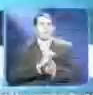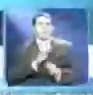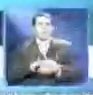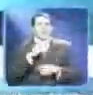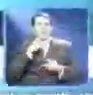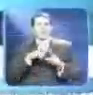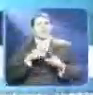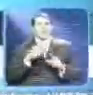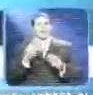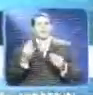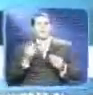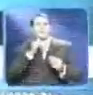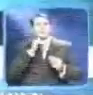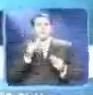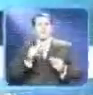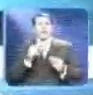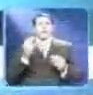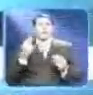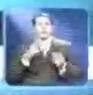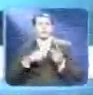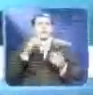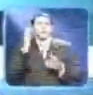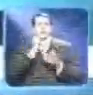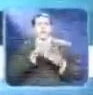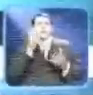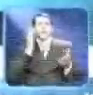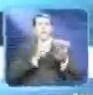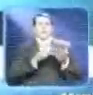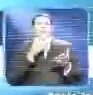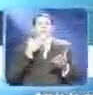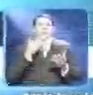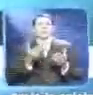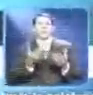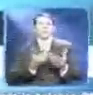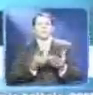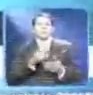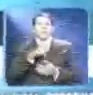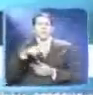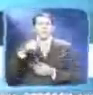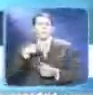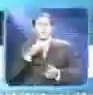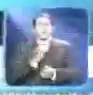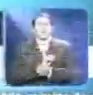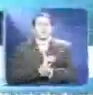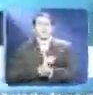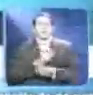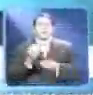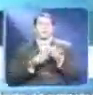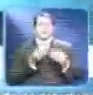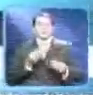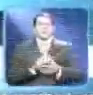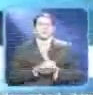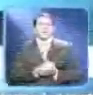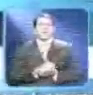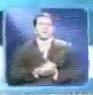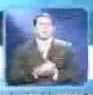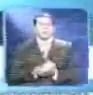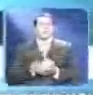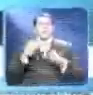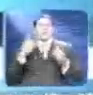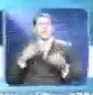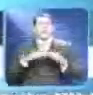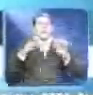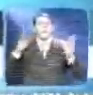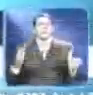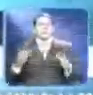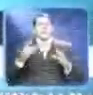porque señalan que les han quedado muy mal en muchas de las demandas que ellos han solicitado. Entonces ellos me retienen a los efectos de que se dé la mesa de